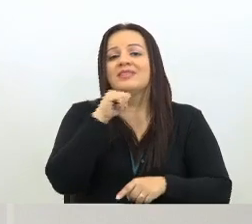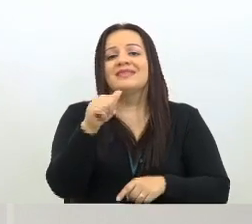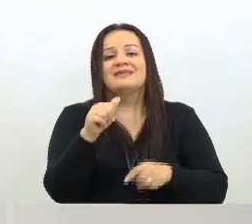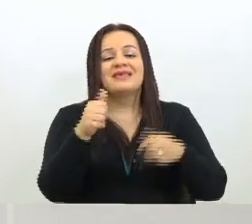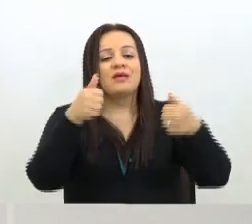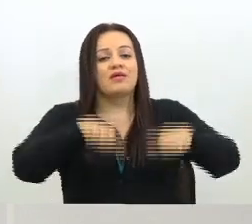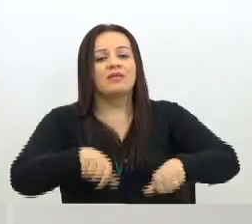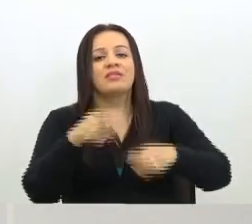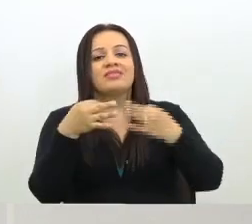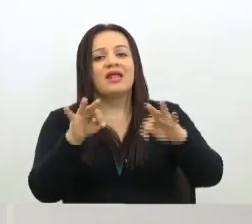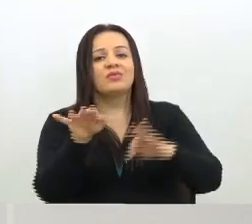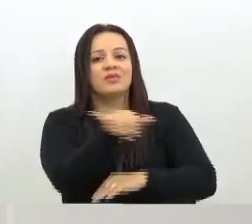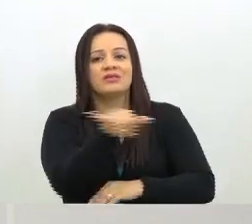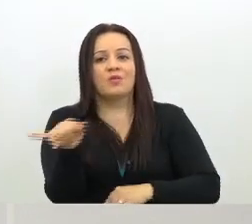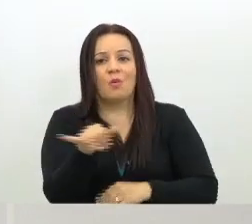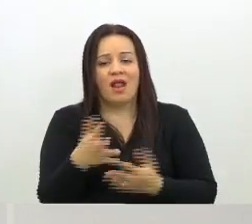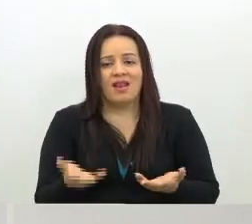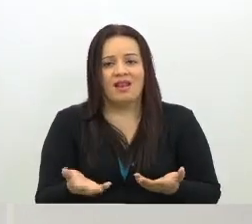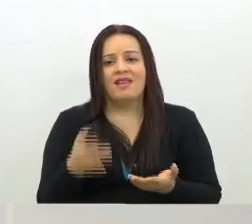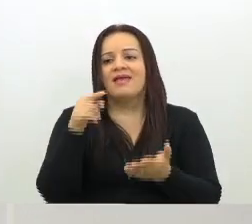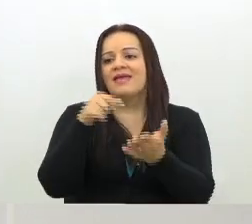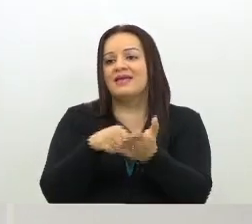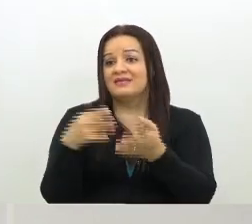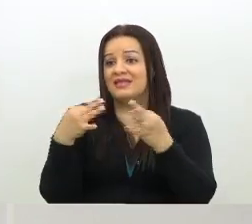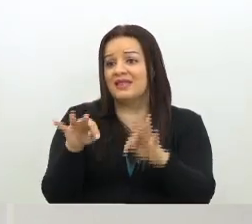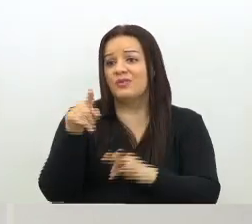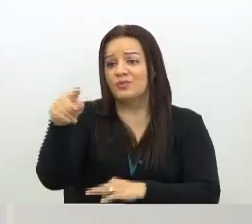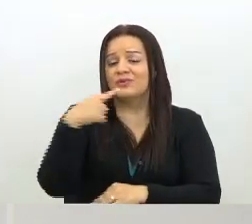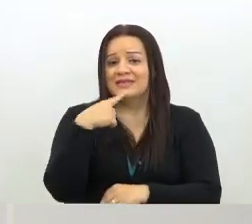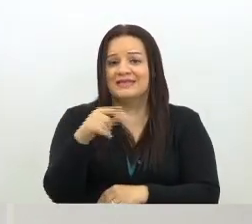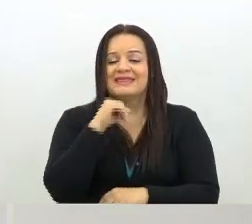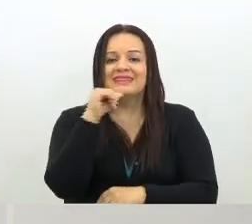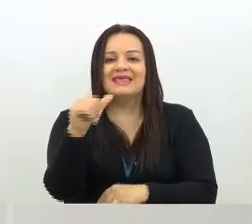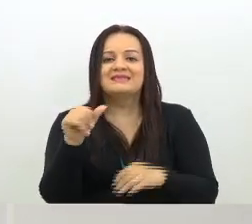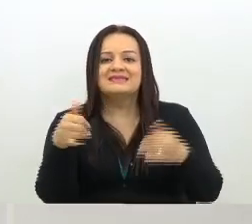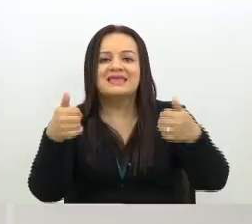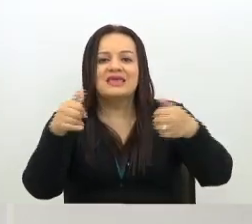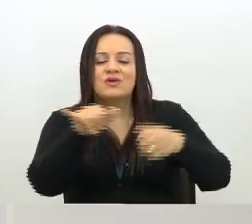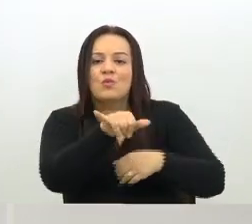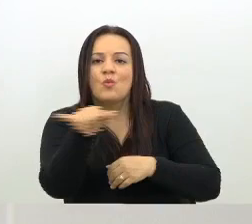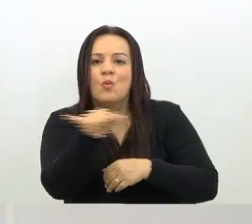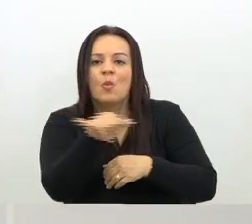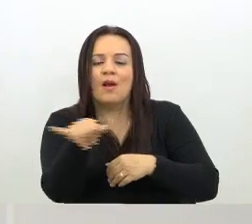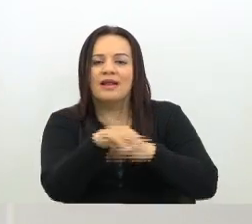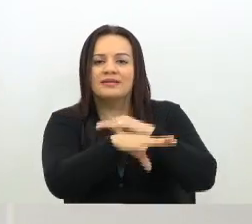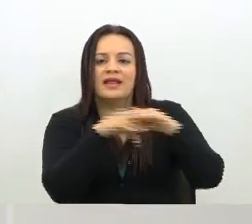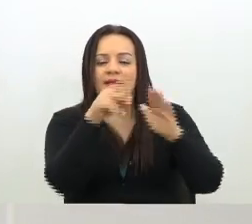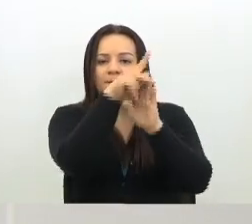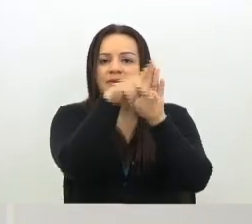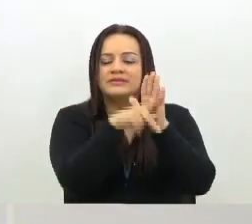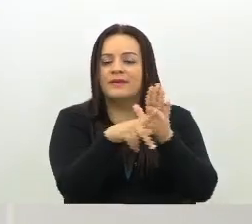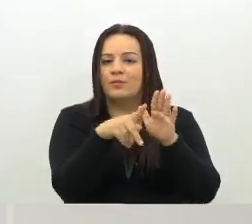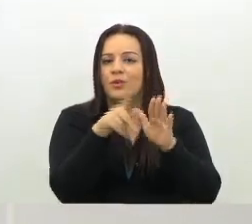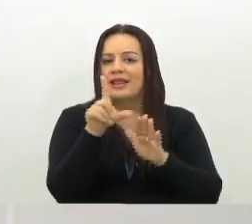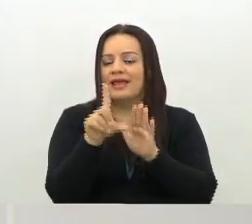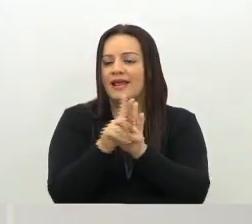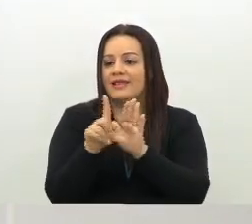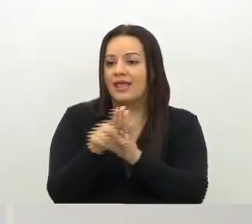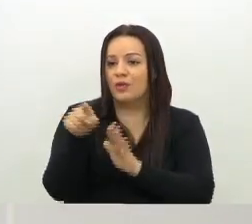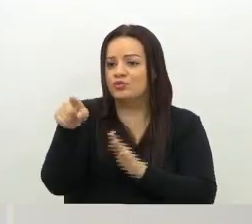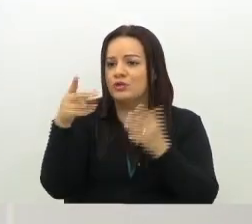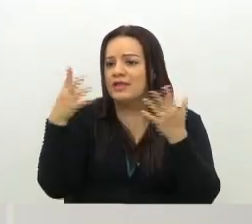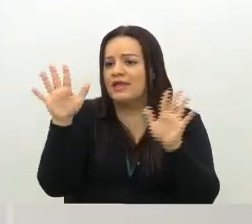desigual. Diputado, ese trato que usted llama desigual proviene del principio de legalidad, que usted